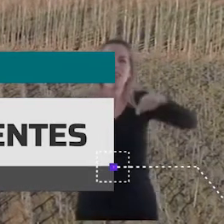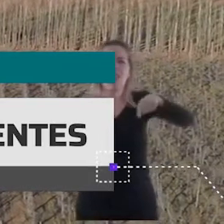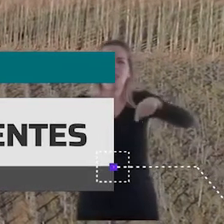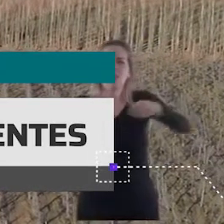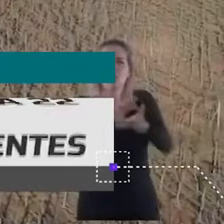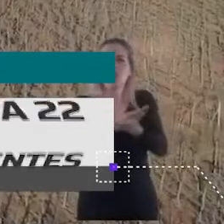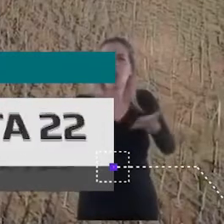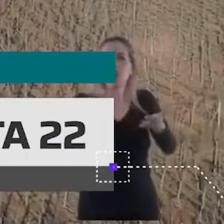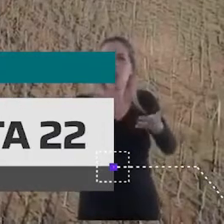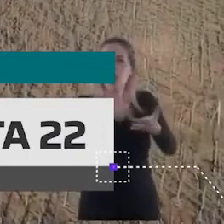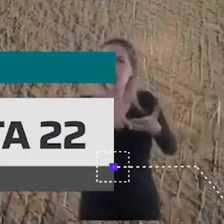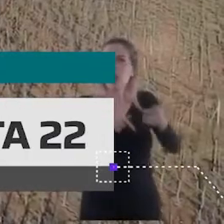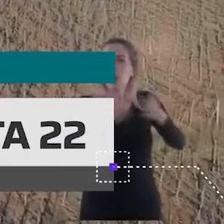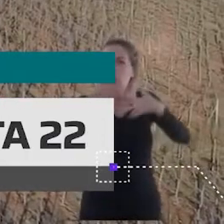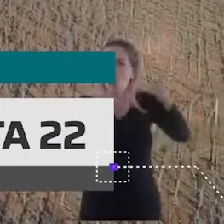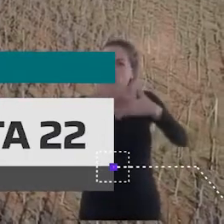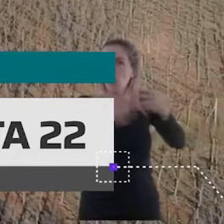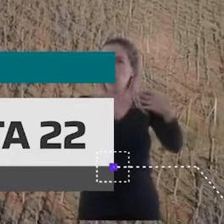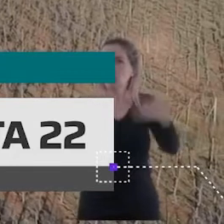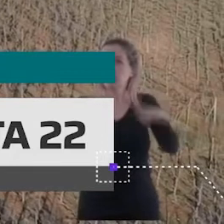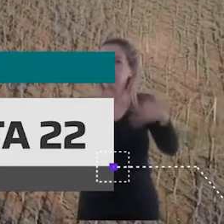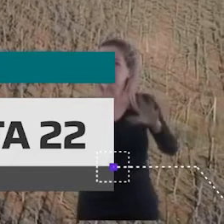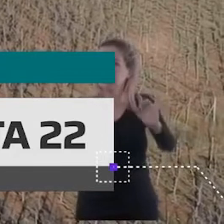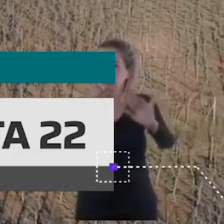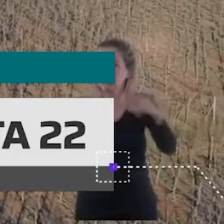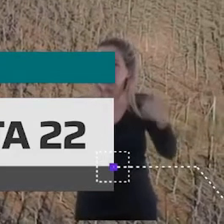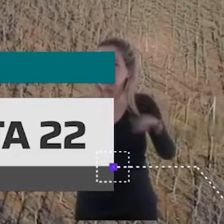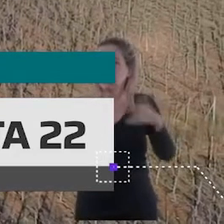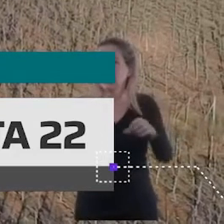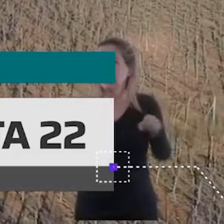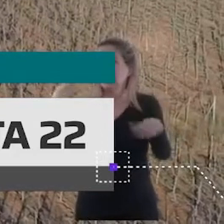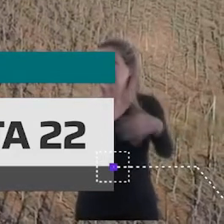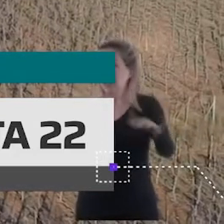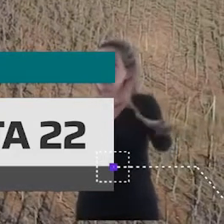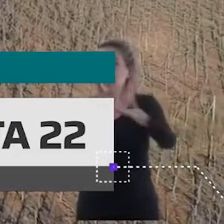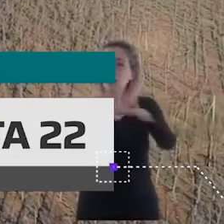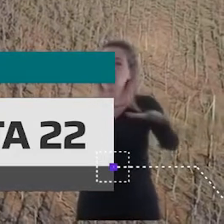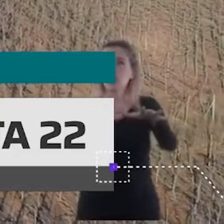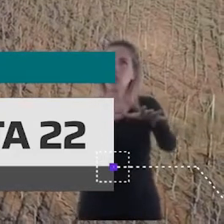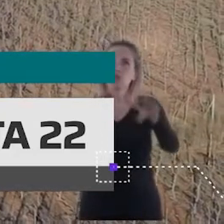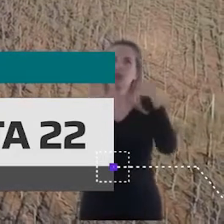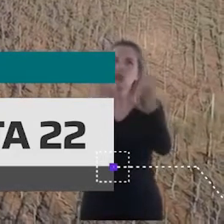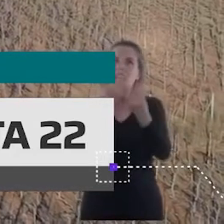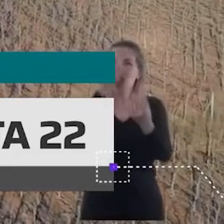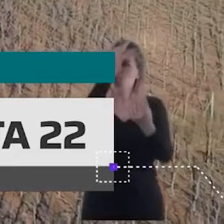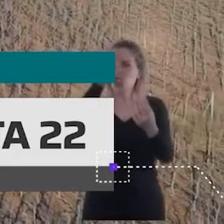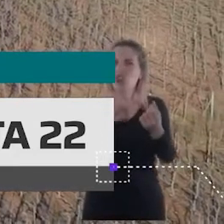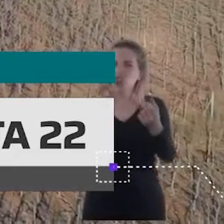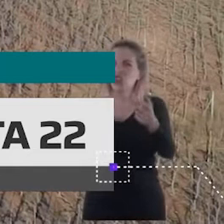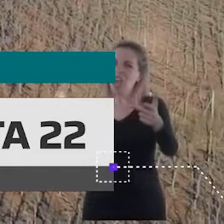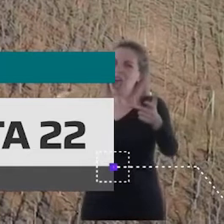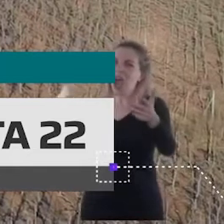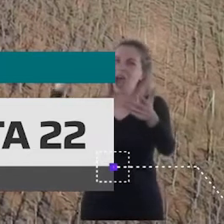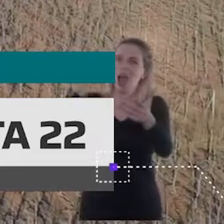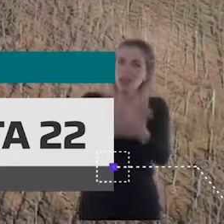compleja sin lugar a dudas que lleva más de 10 años cerca de 12 de ejecución que a lo largo de